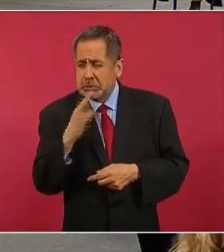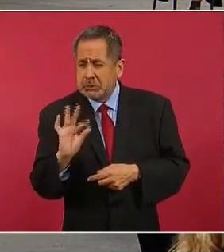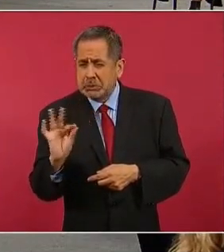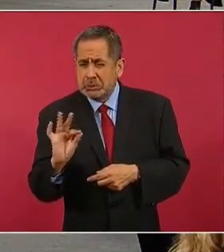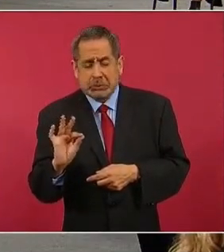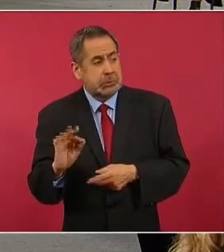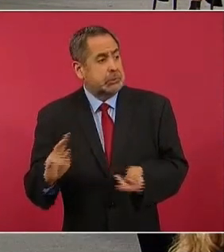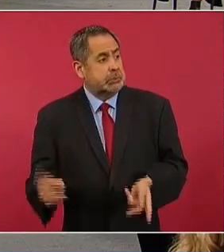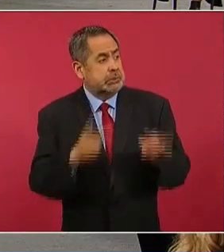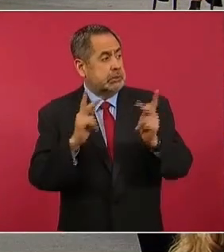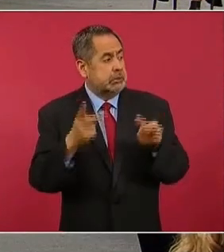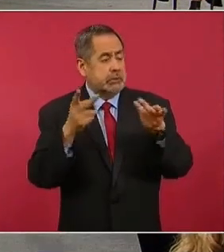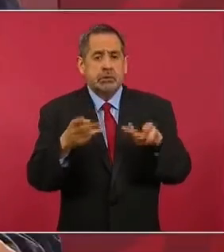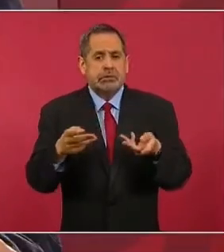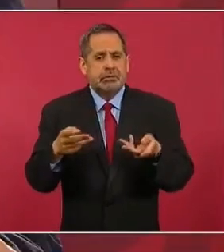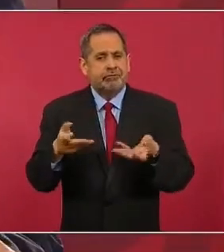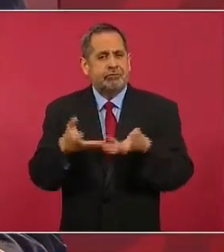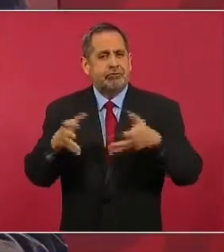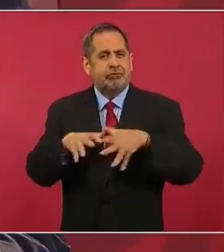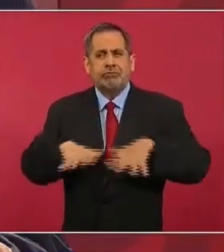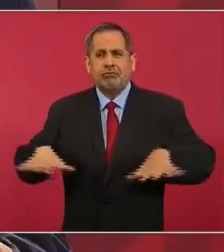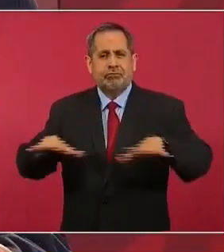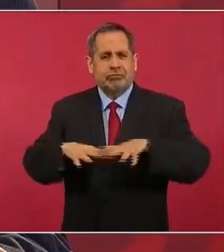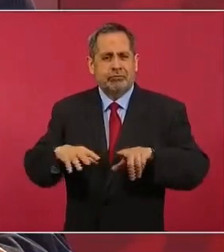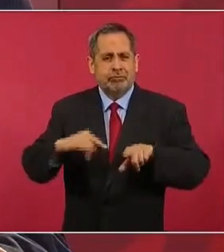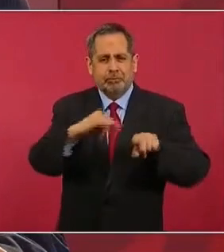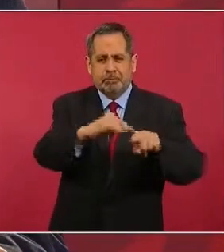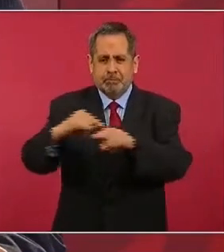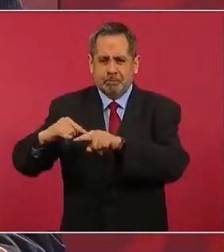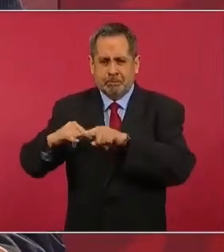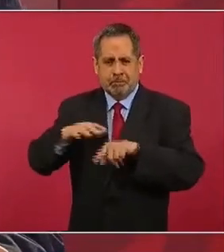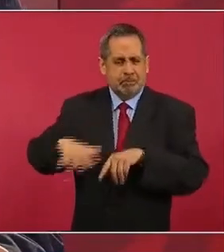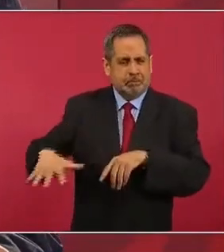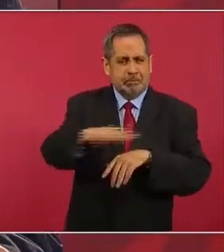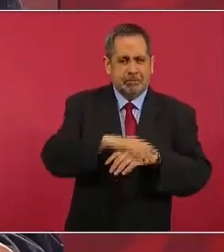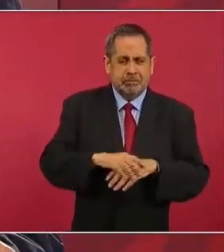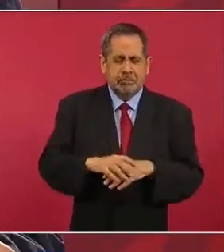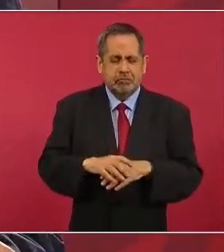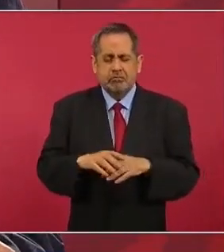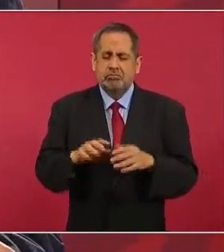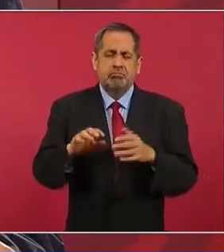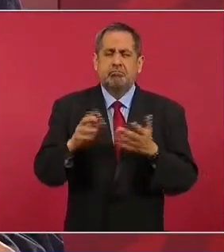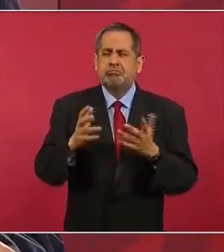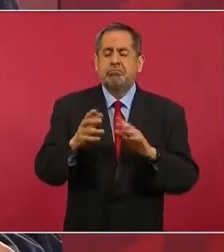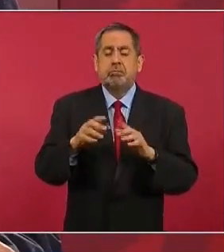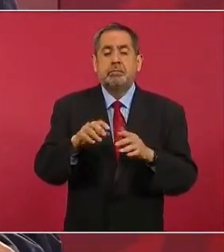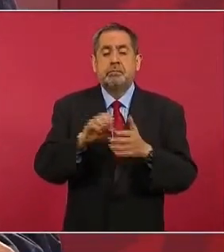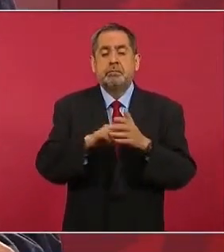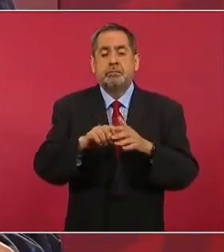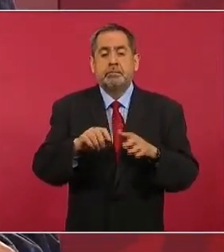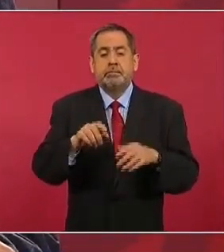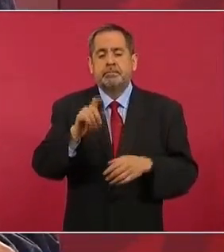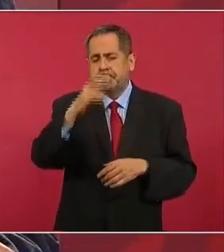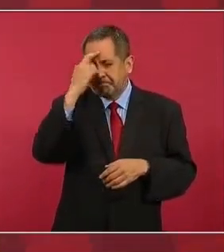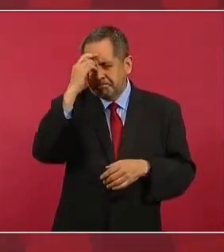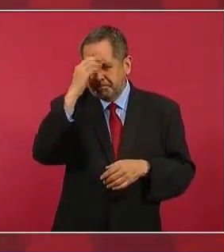cuadrado. A 5 minutos, o no mucho, 10 minutos de donde